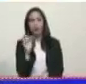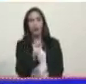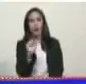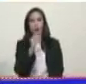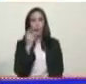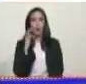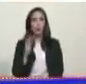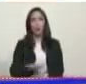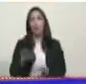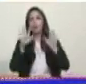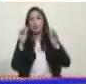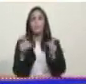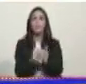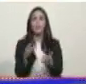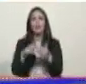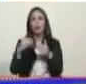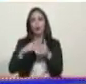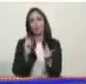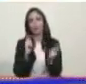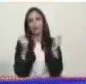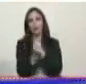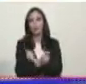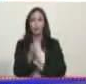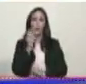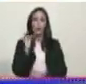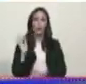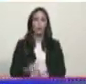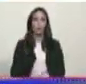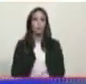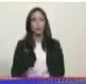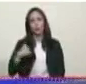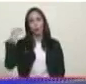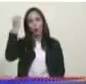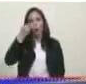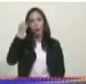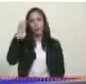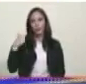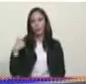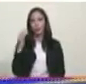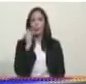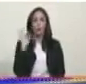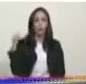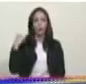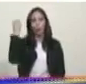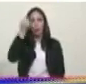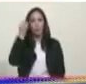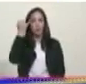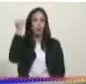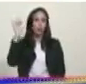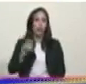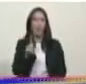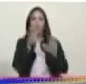No sé, 10 mil dólares, pues, el cambio. Y hablando al aire, ¿no?